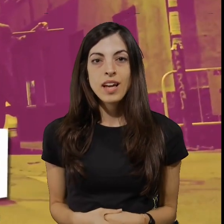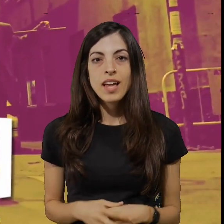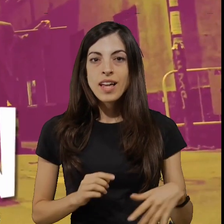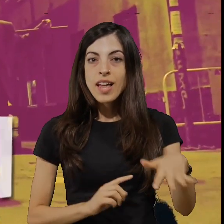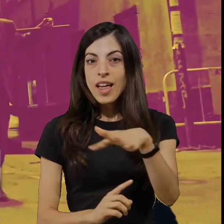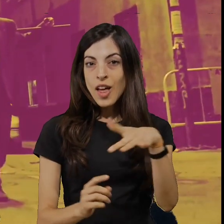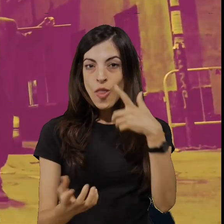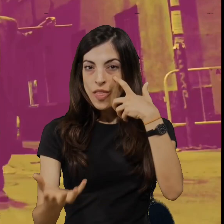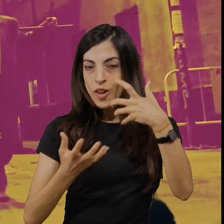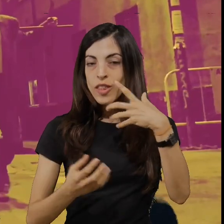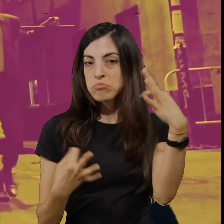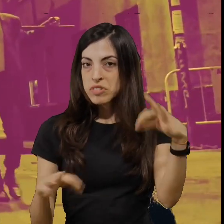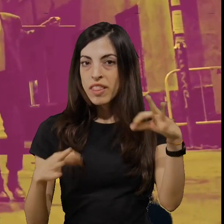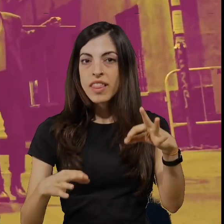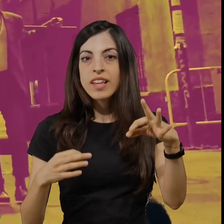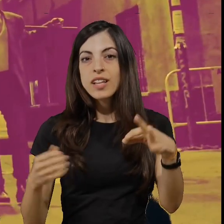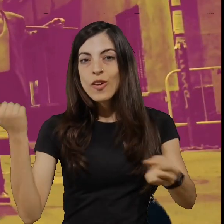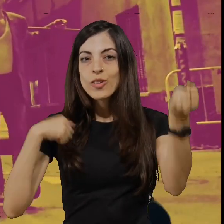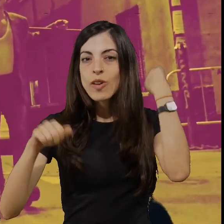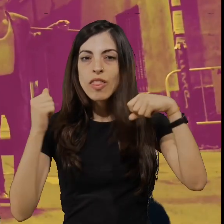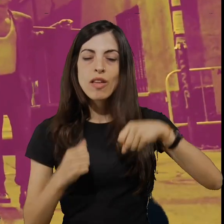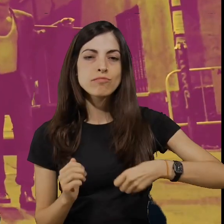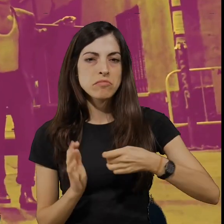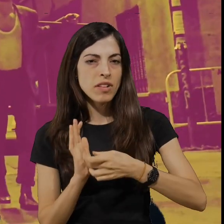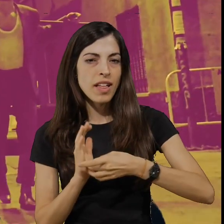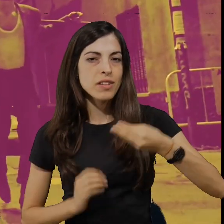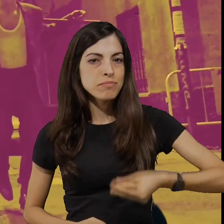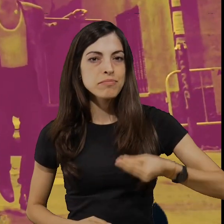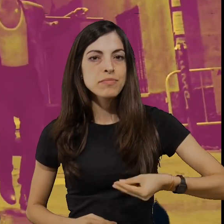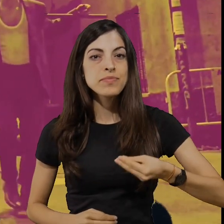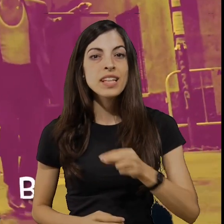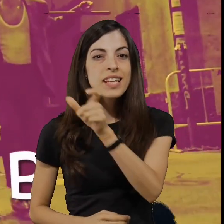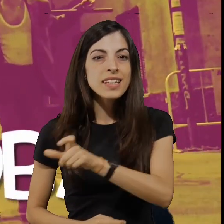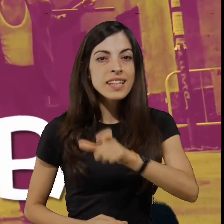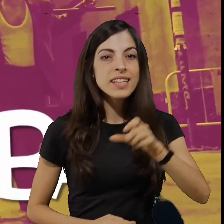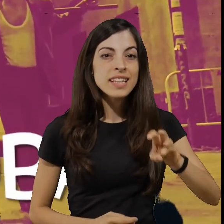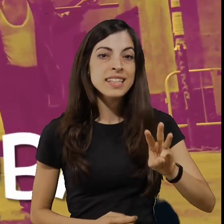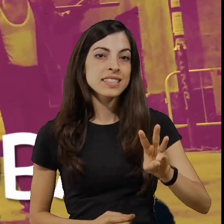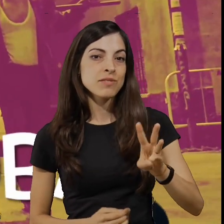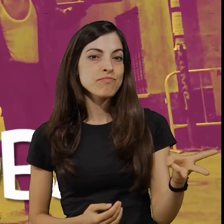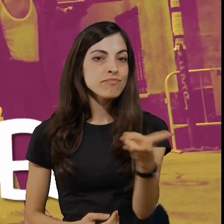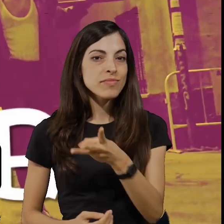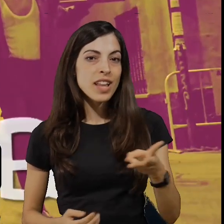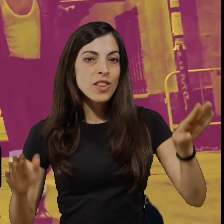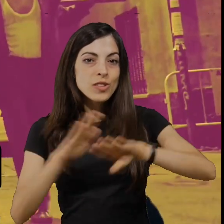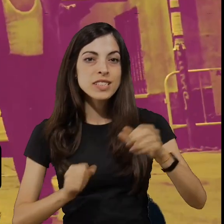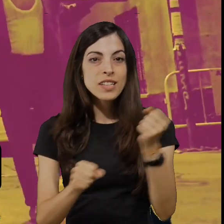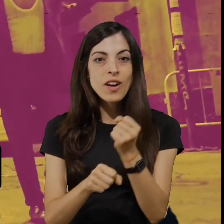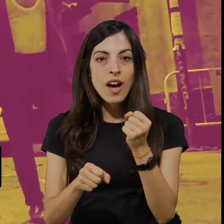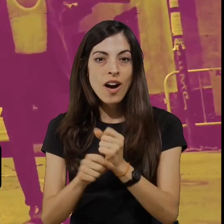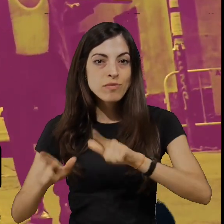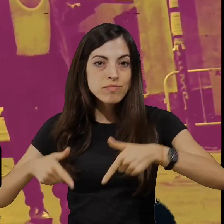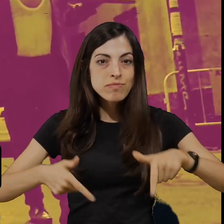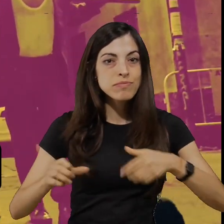Con una escenografía sencilla y una puesta en escena que tiene momentos realmente brillantes, un trío de noctámbulos y entrañables